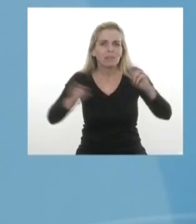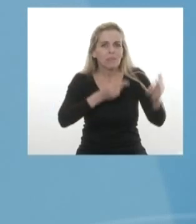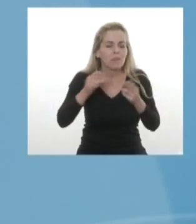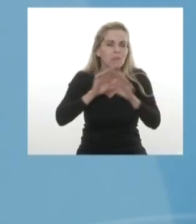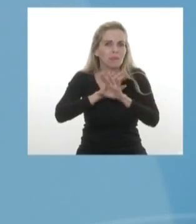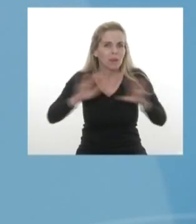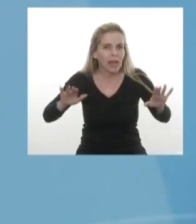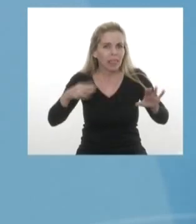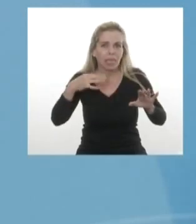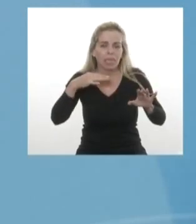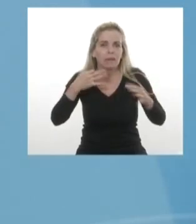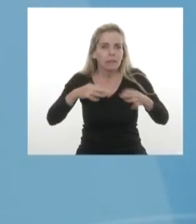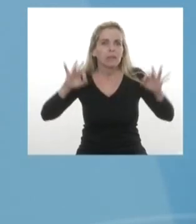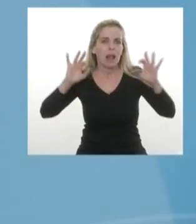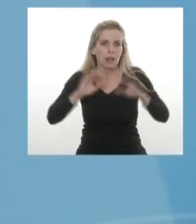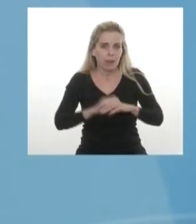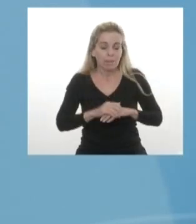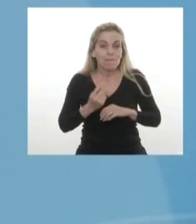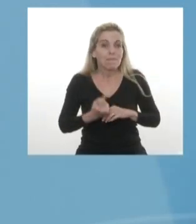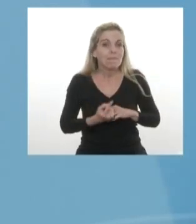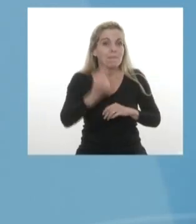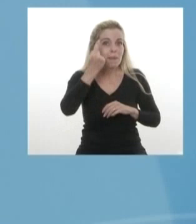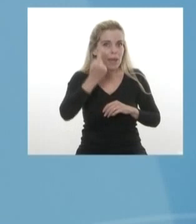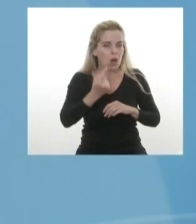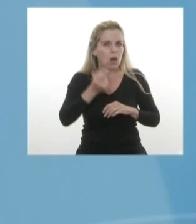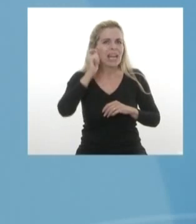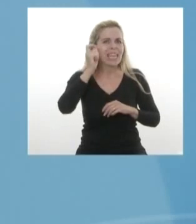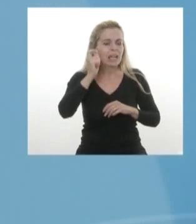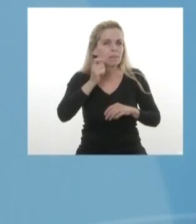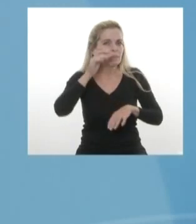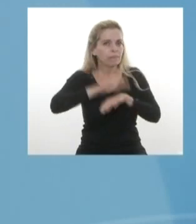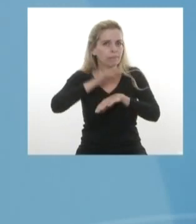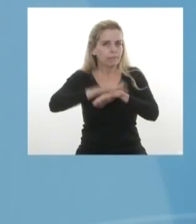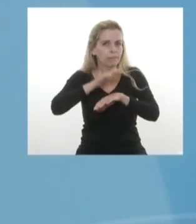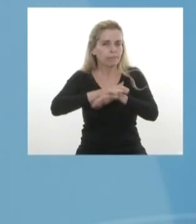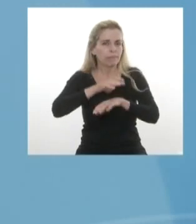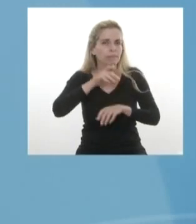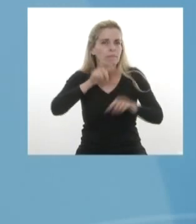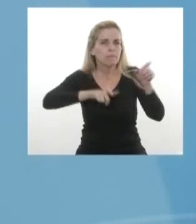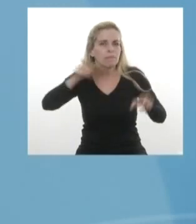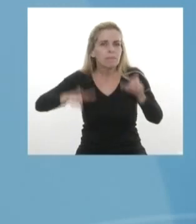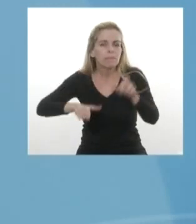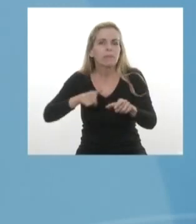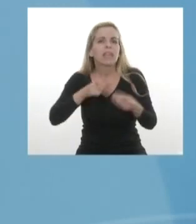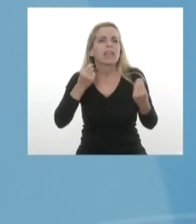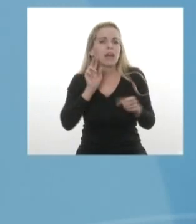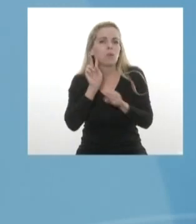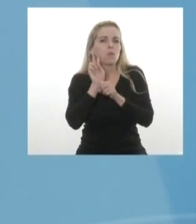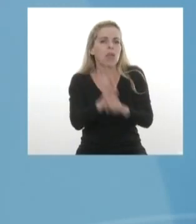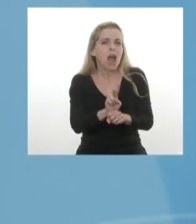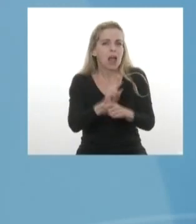podamos. El primero que debe cuidar la salud de todos y de